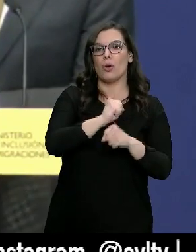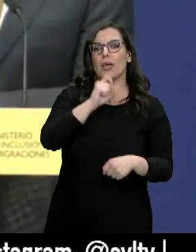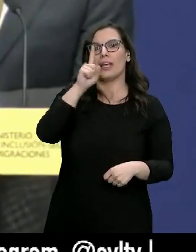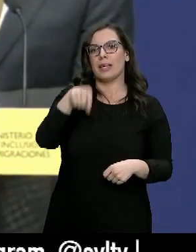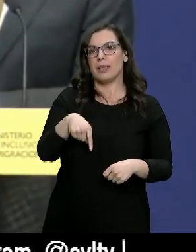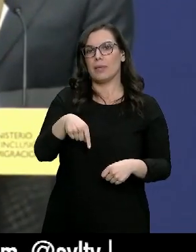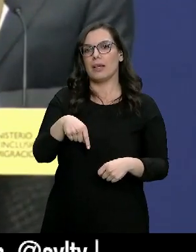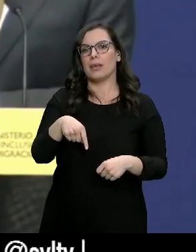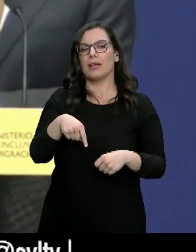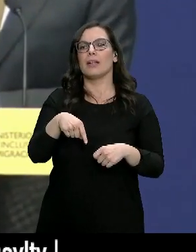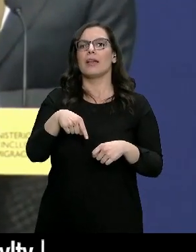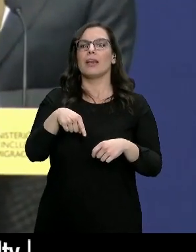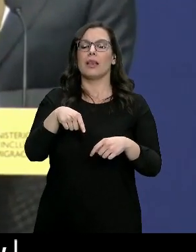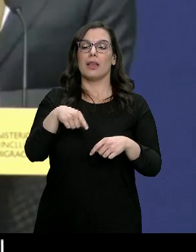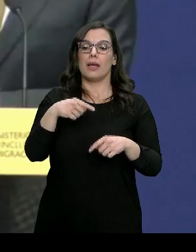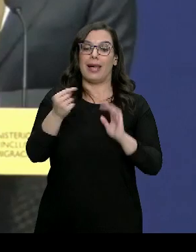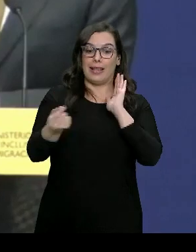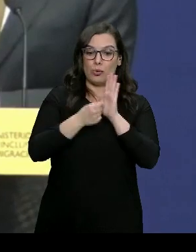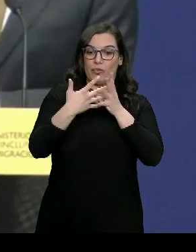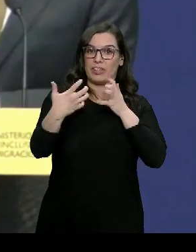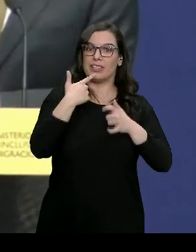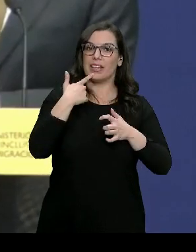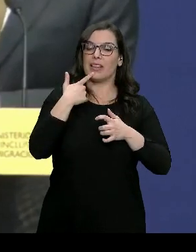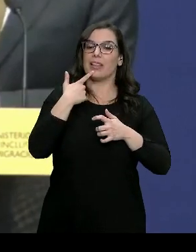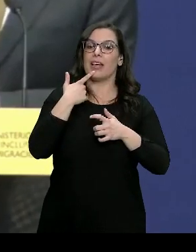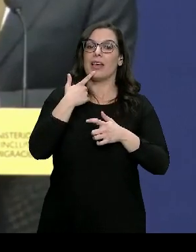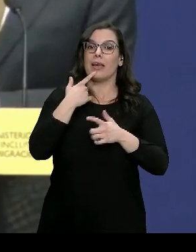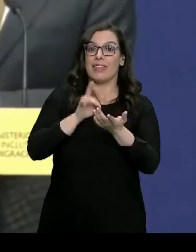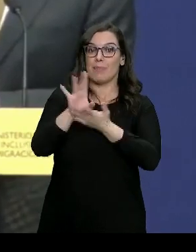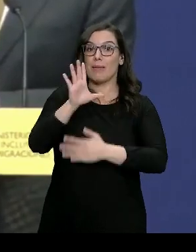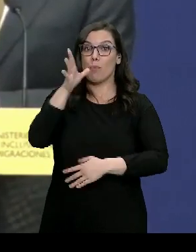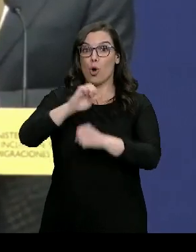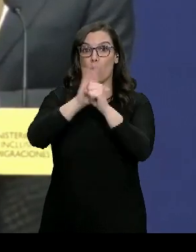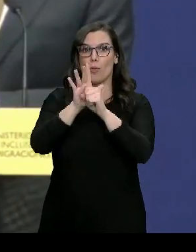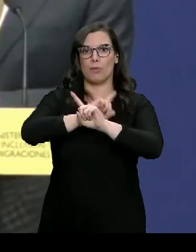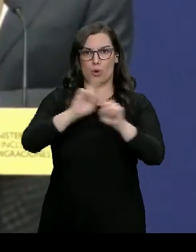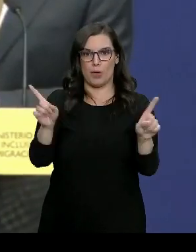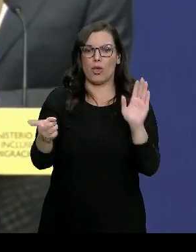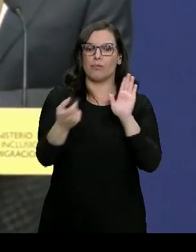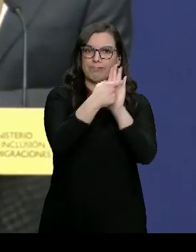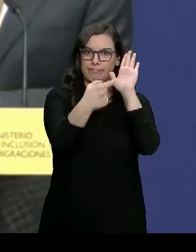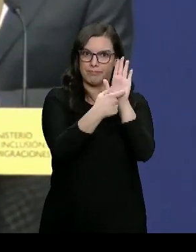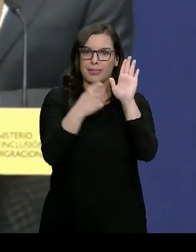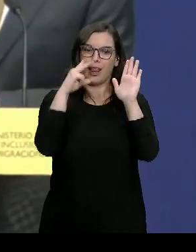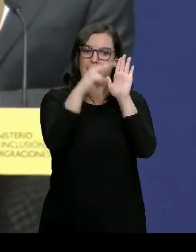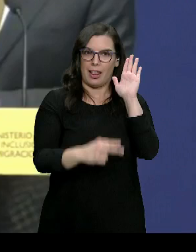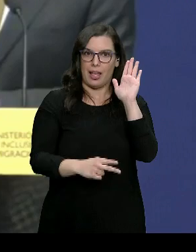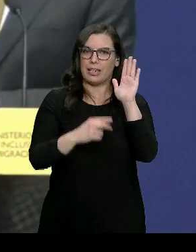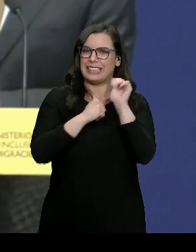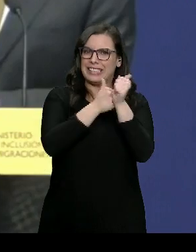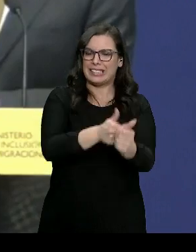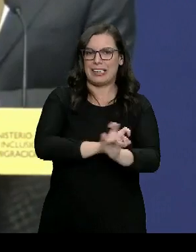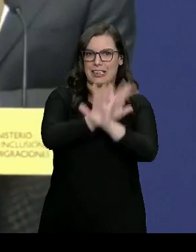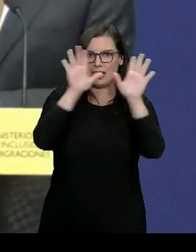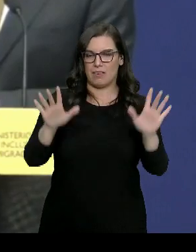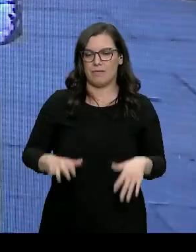permite prohíbe despedir por causa COVID. Por tanto, insisto, su tenor literal queda como